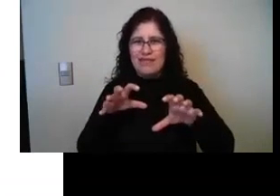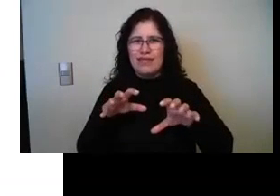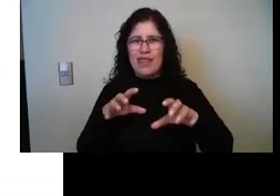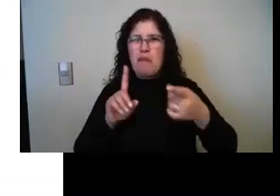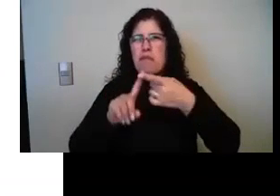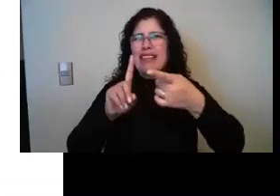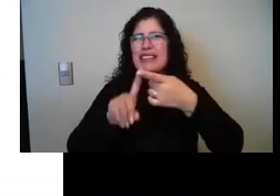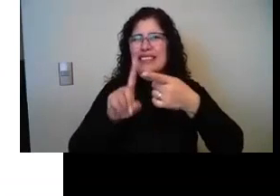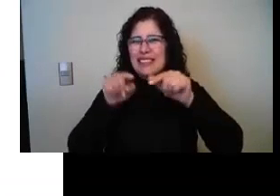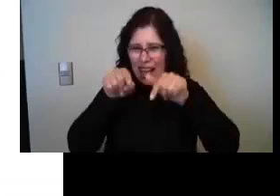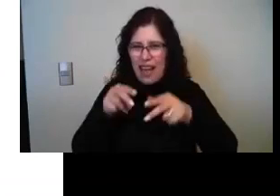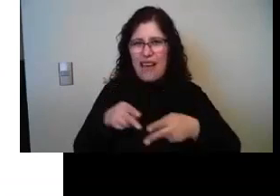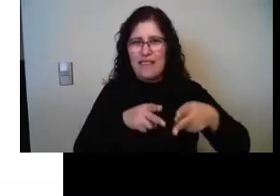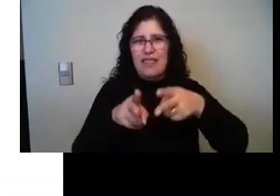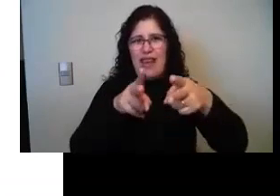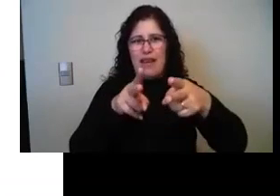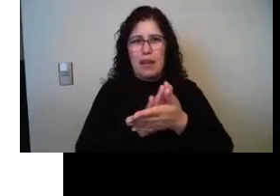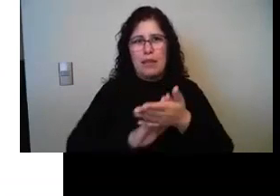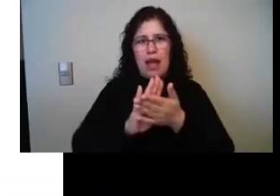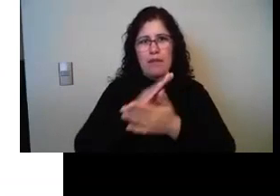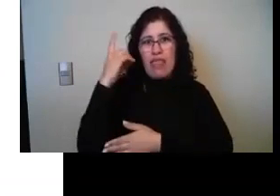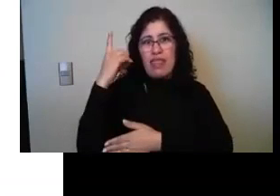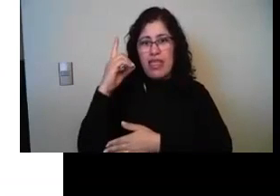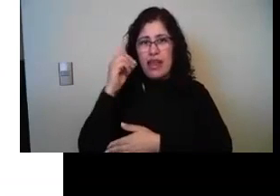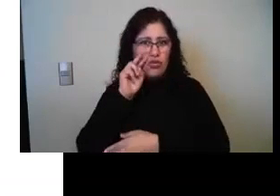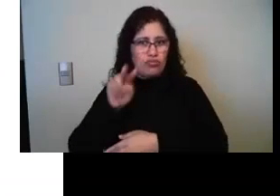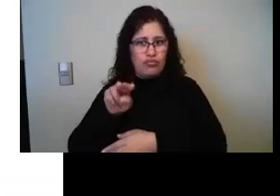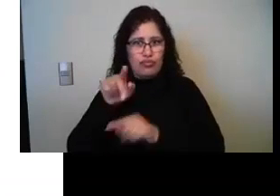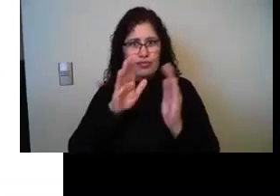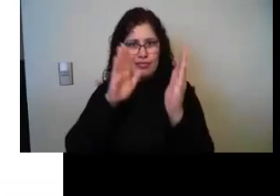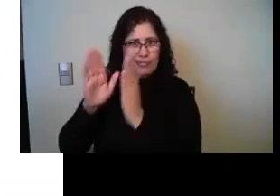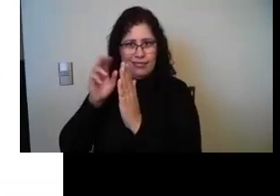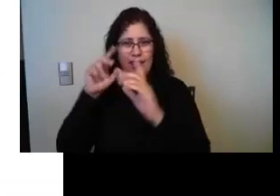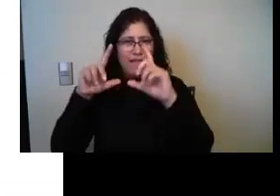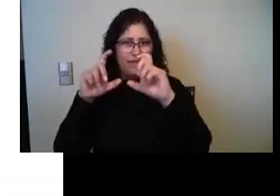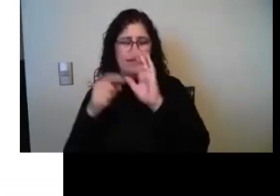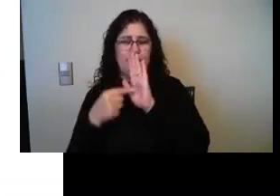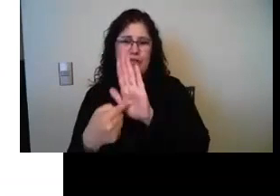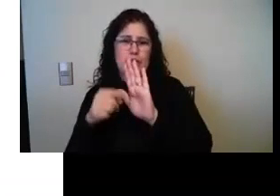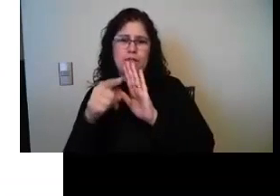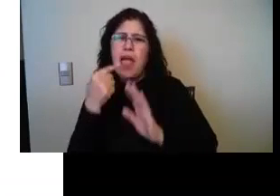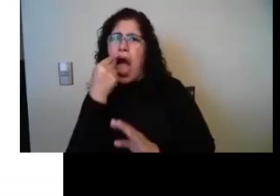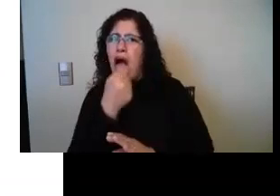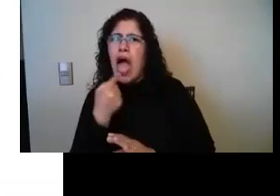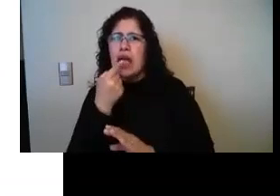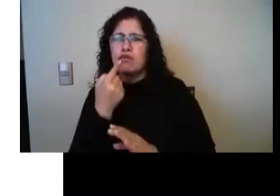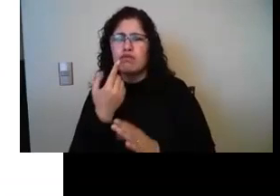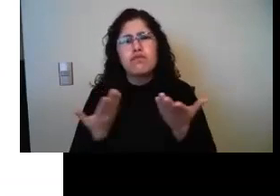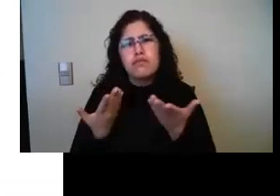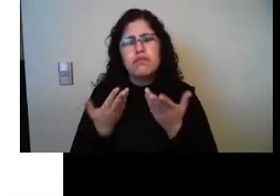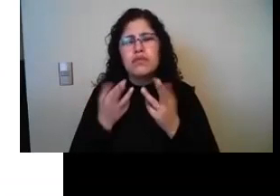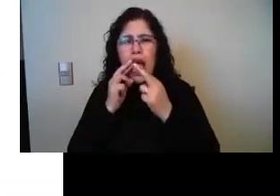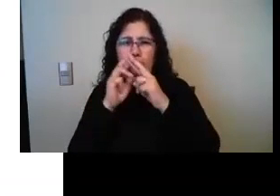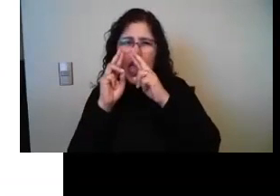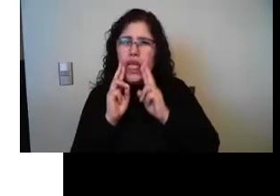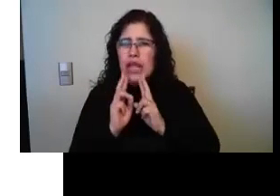derecho tenemos lo que es la estructura, en este caso de la lengua. Sabemos que los receptores